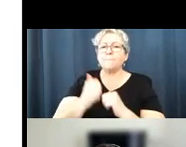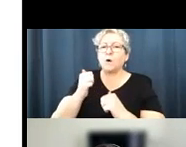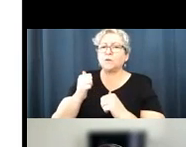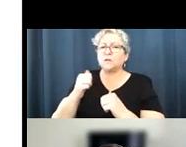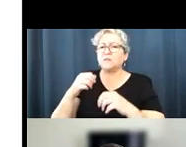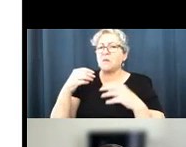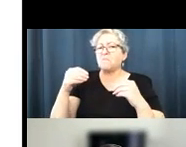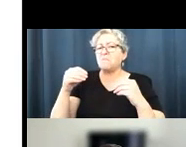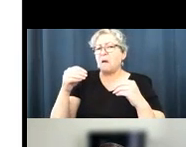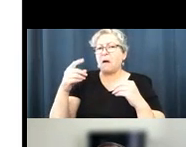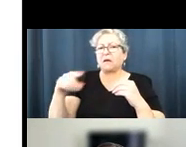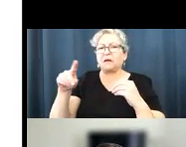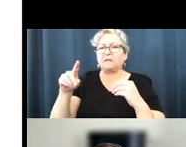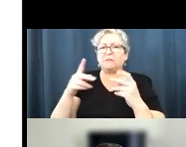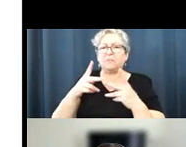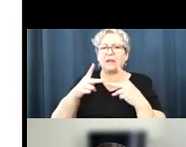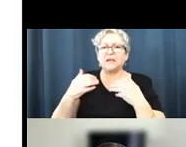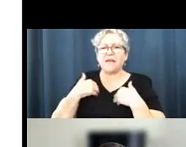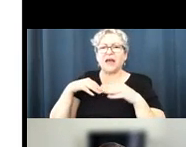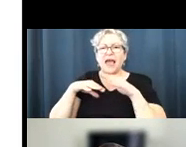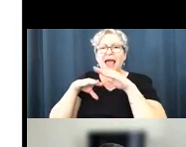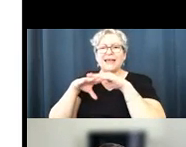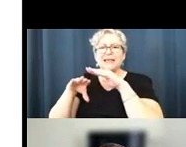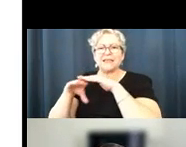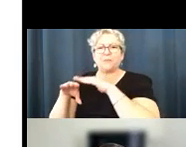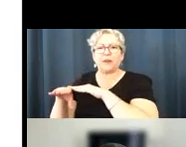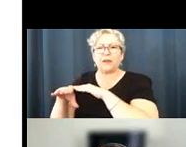funcionan. Algunos son,